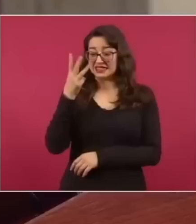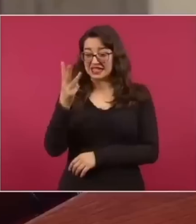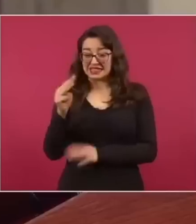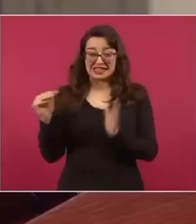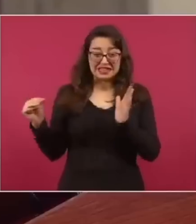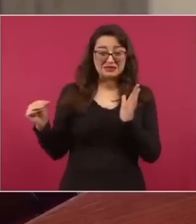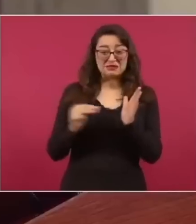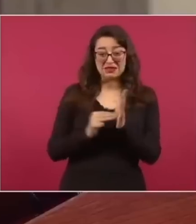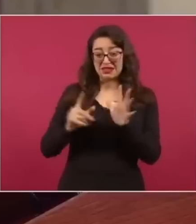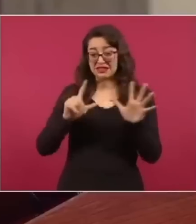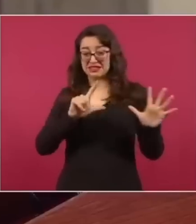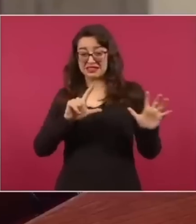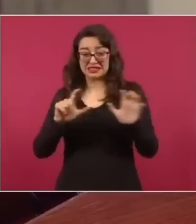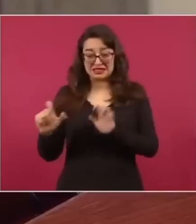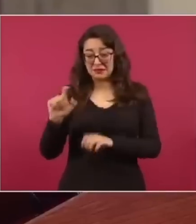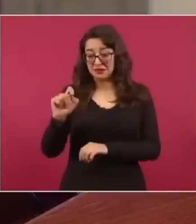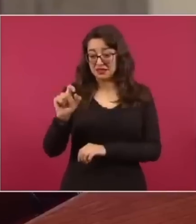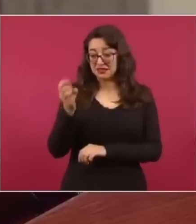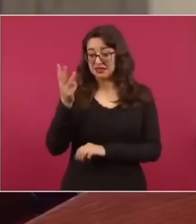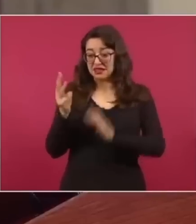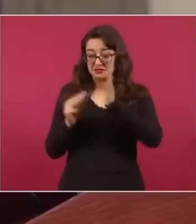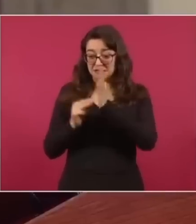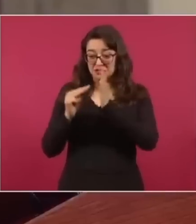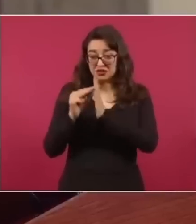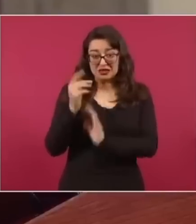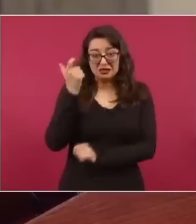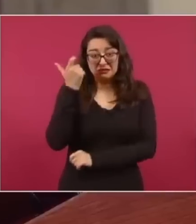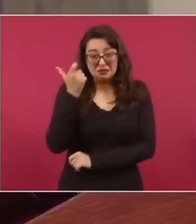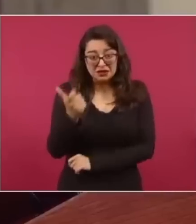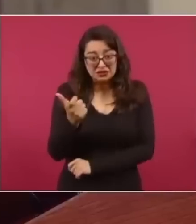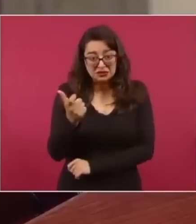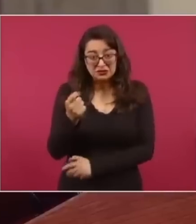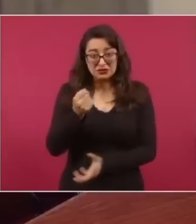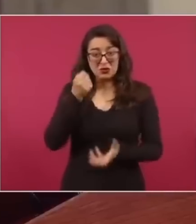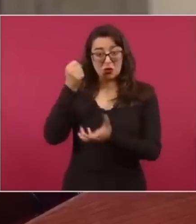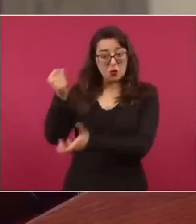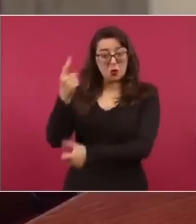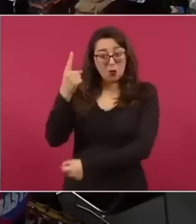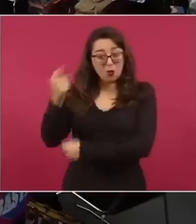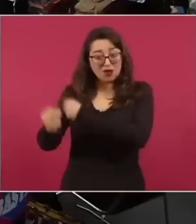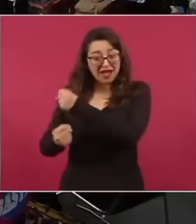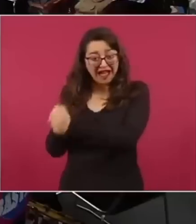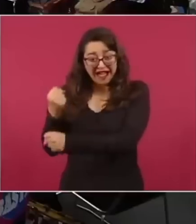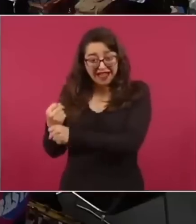723 millones. La presidencia